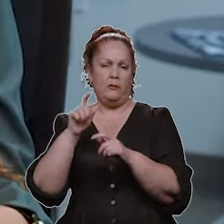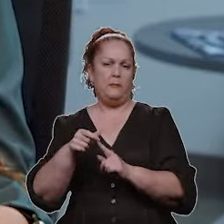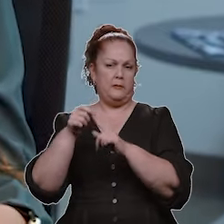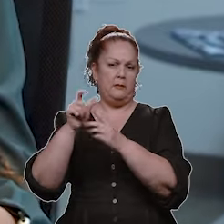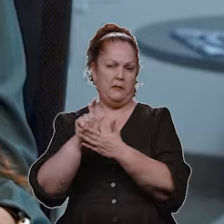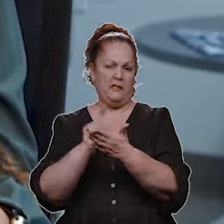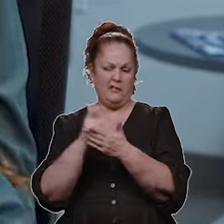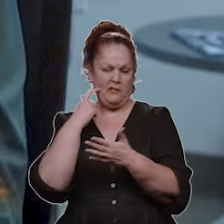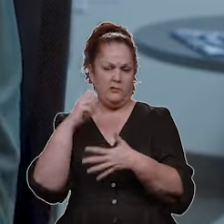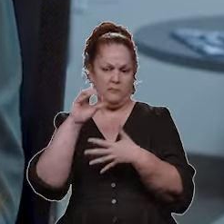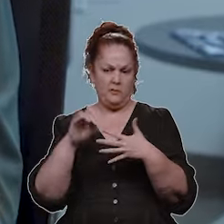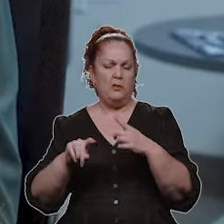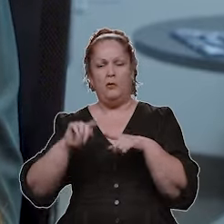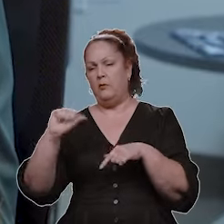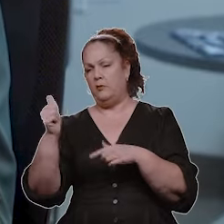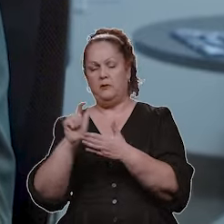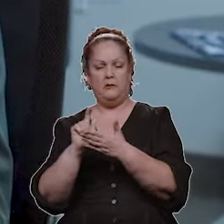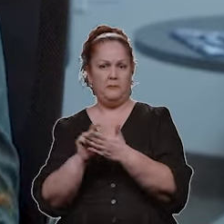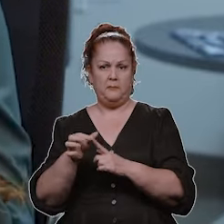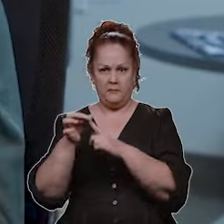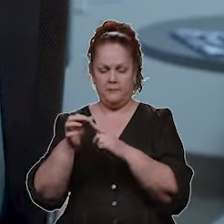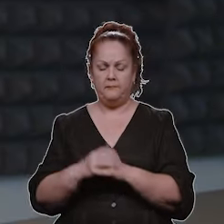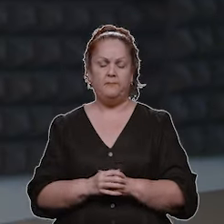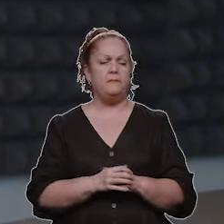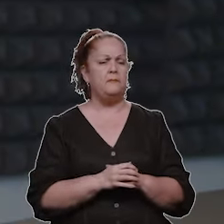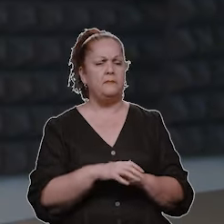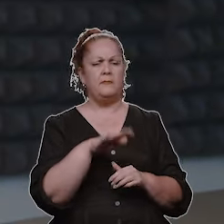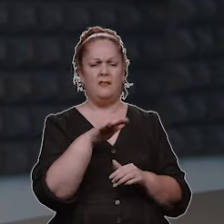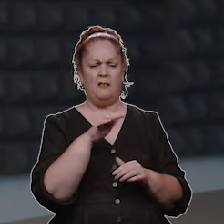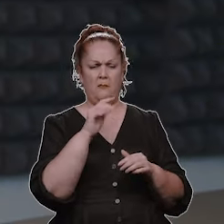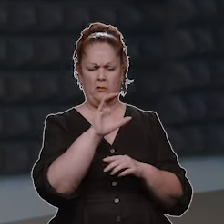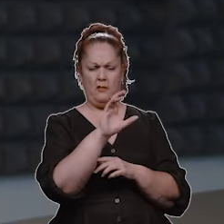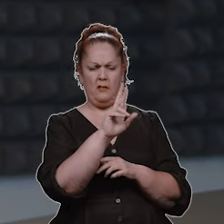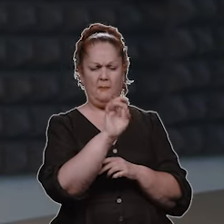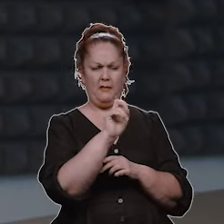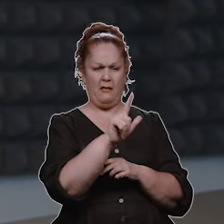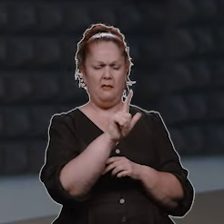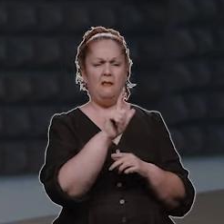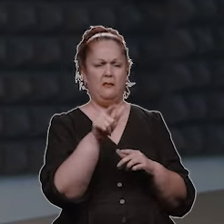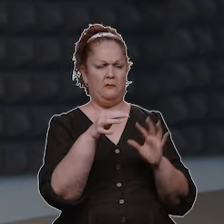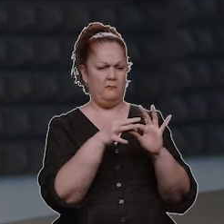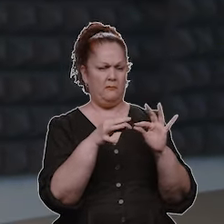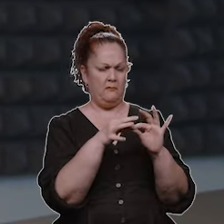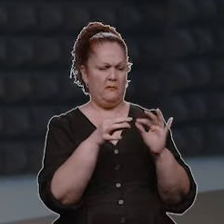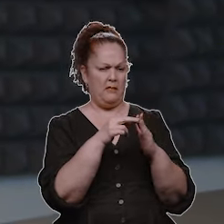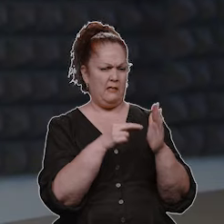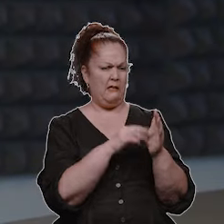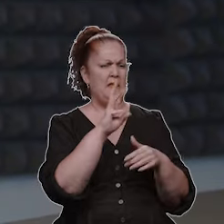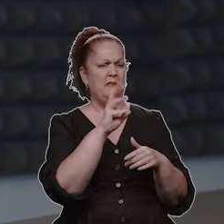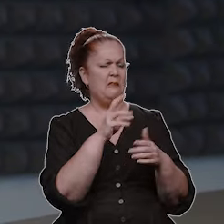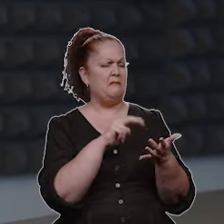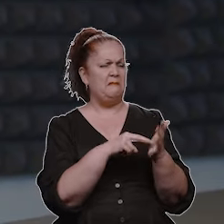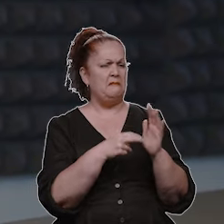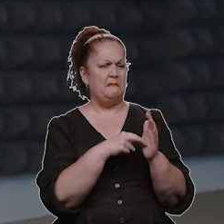he mencionado anteriormente o alguna otra ley especial en cuanto a esos asuntos criminales que se atienden menciona la vista de reglas e